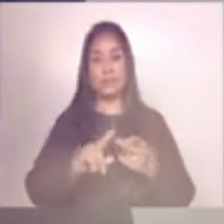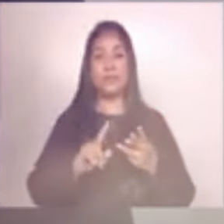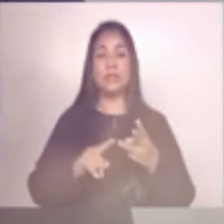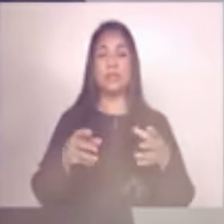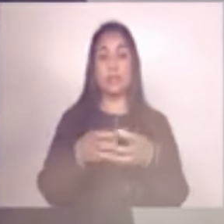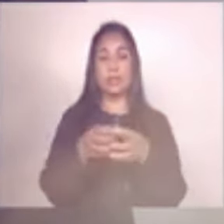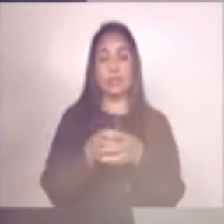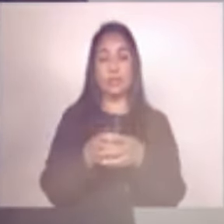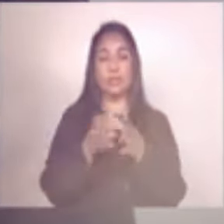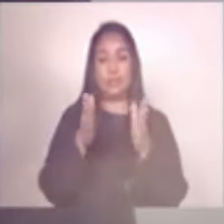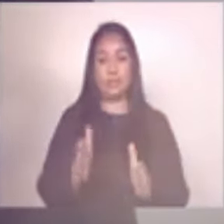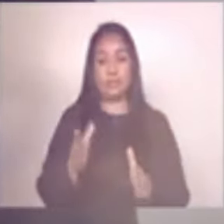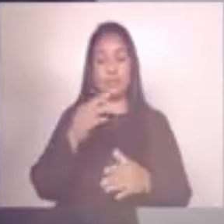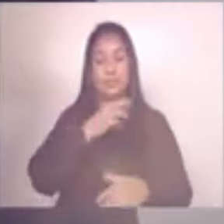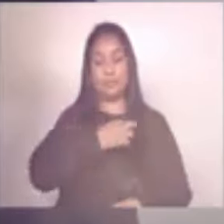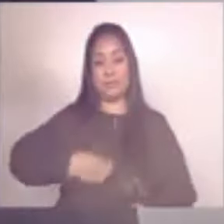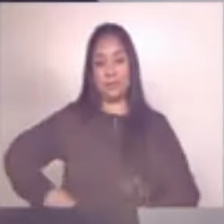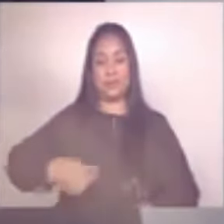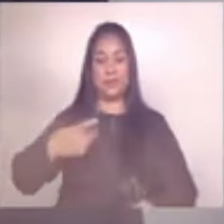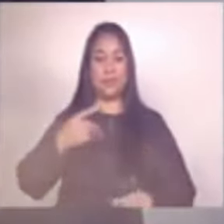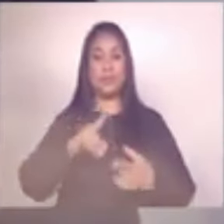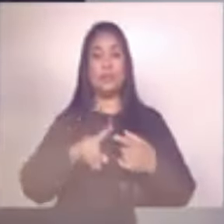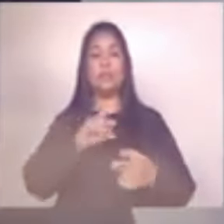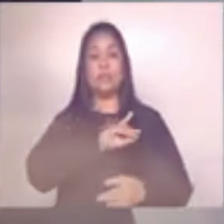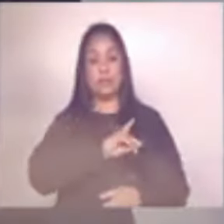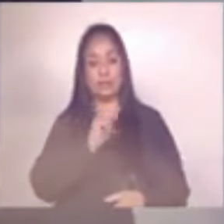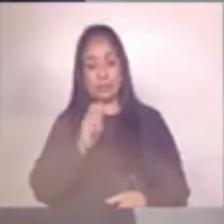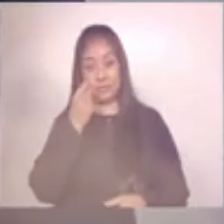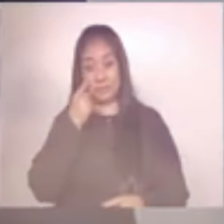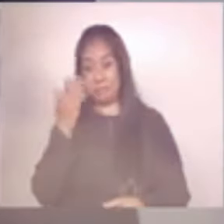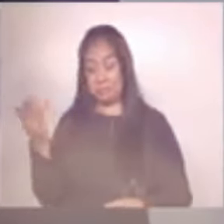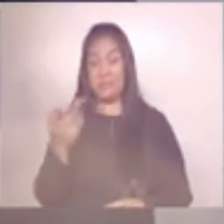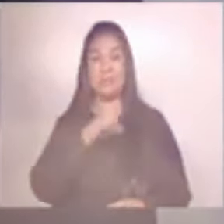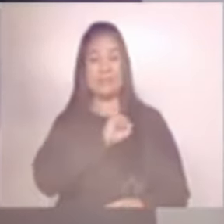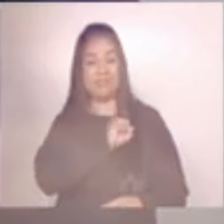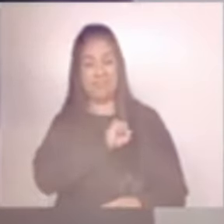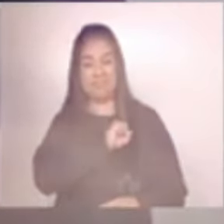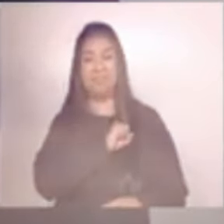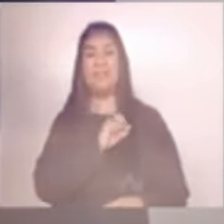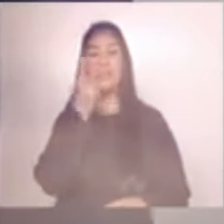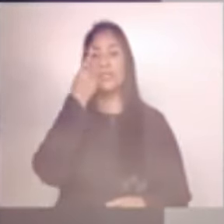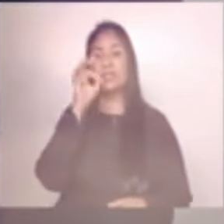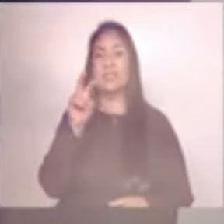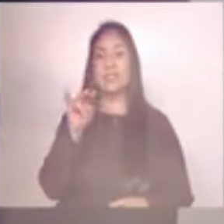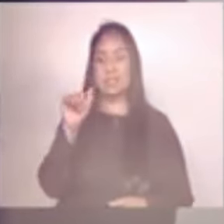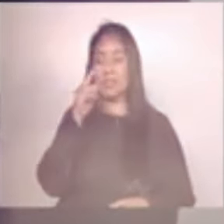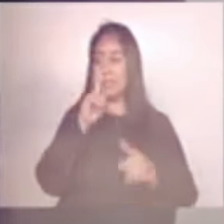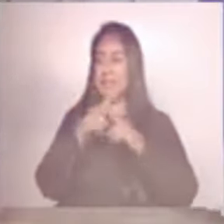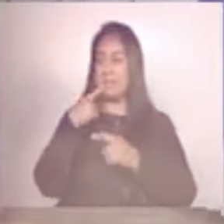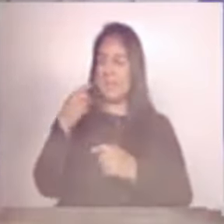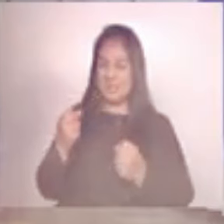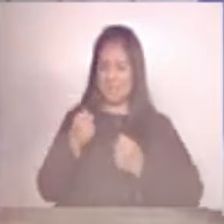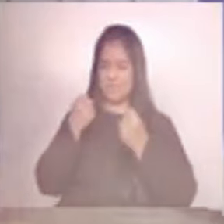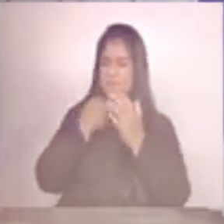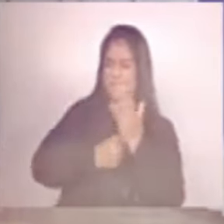comisionada presidencial, señora diputada y amiga Sonia, además aguerrida